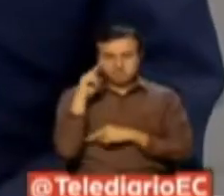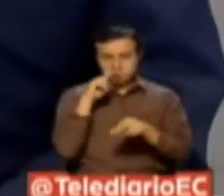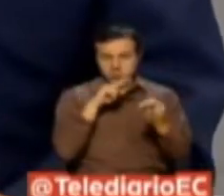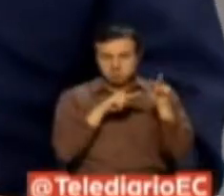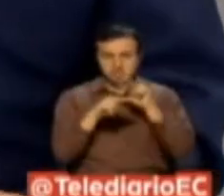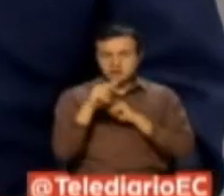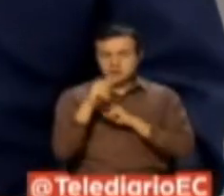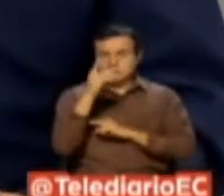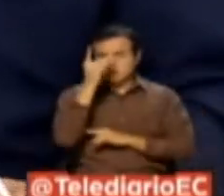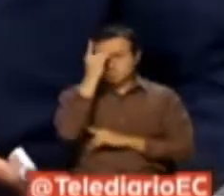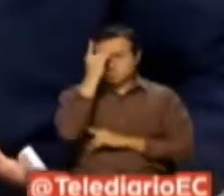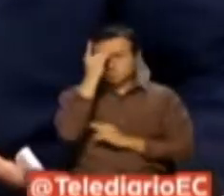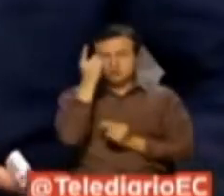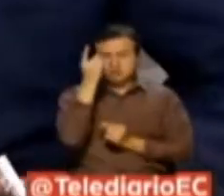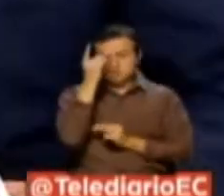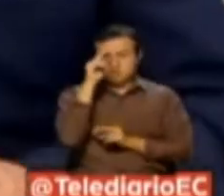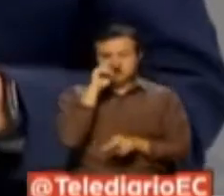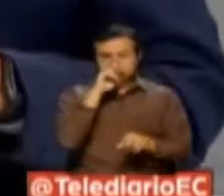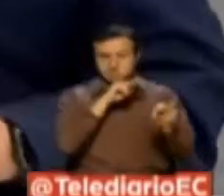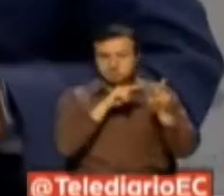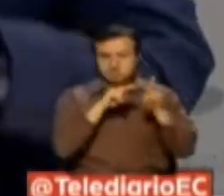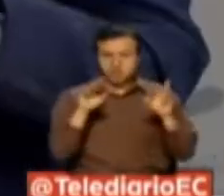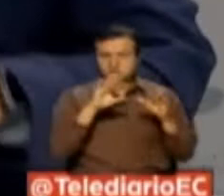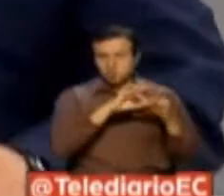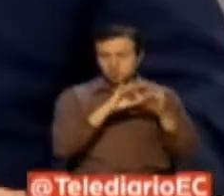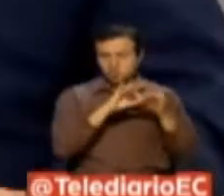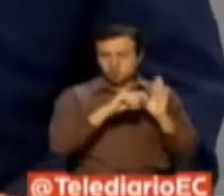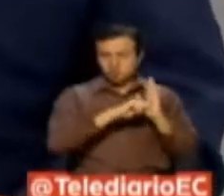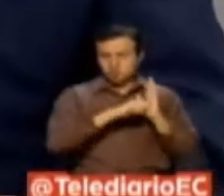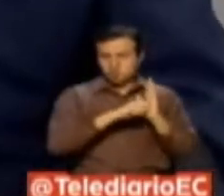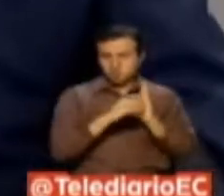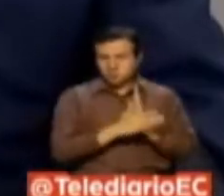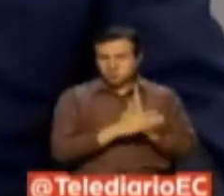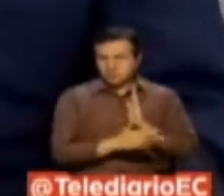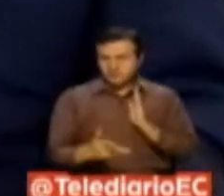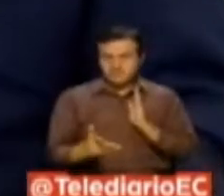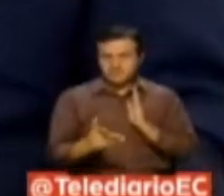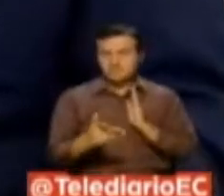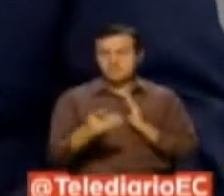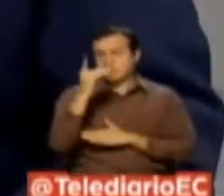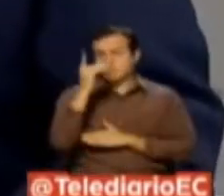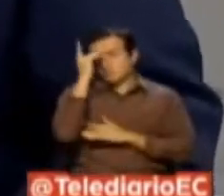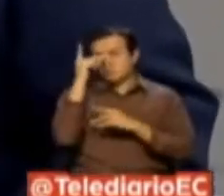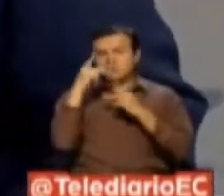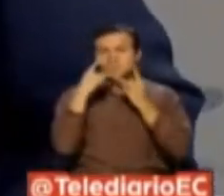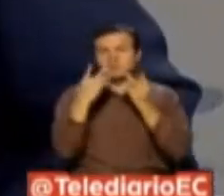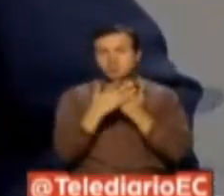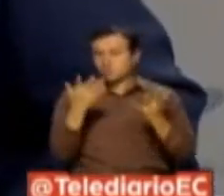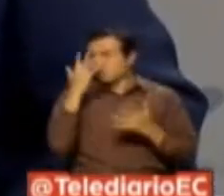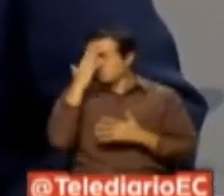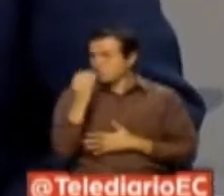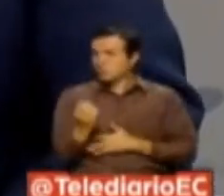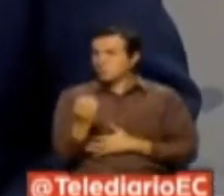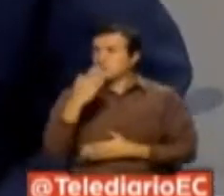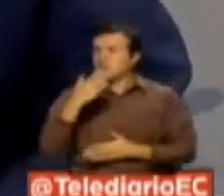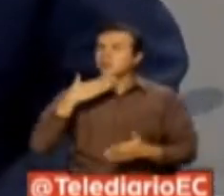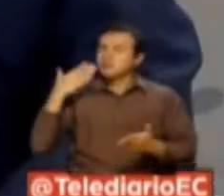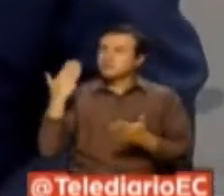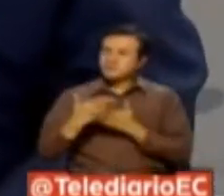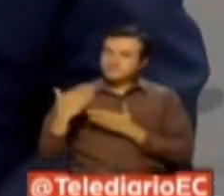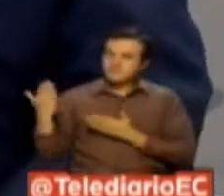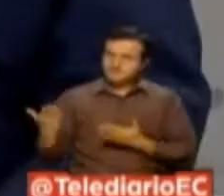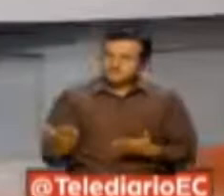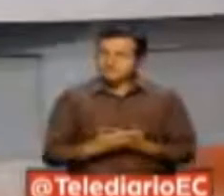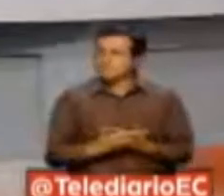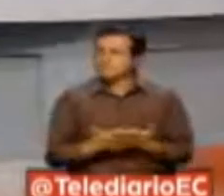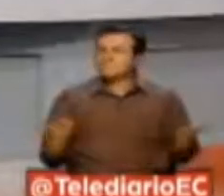de la contraloría que acompaña a este examen general sobre el endeudamiento público buenos días gracias por estar aquí